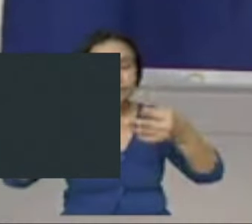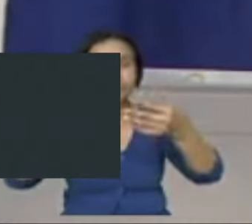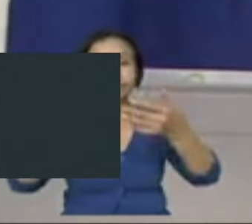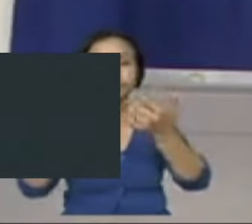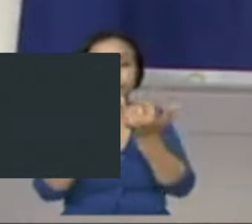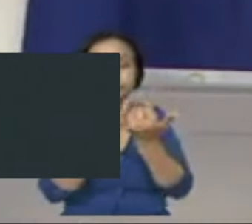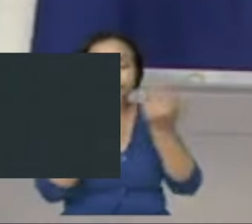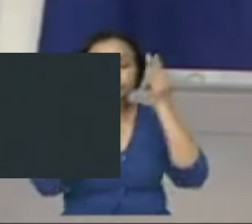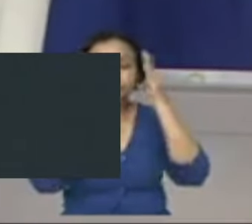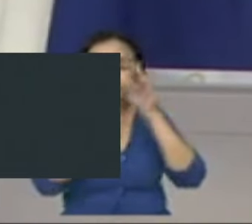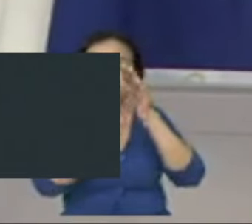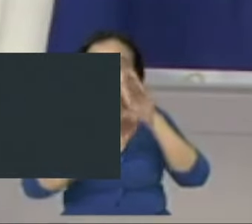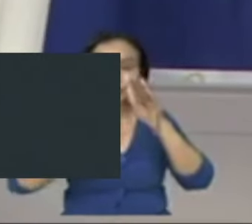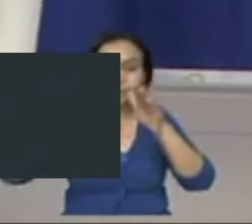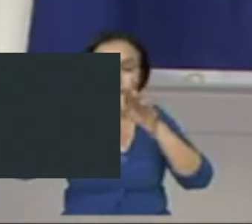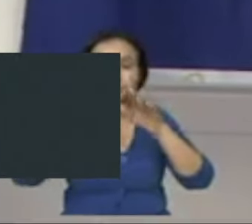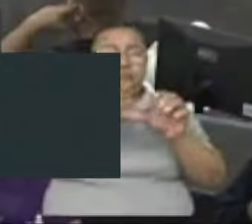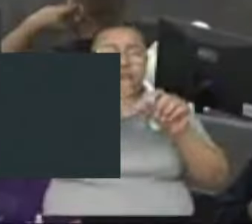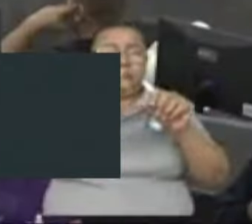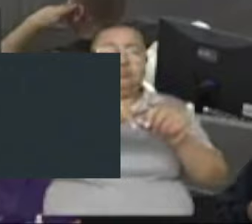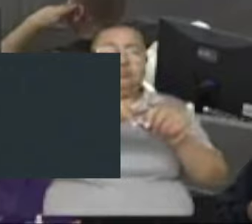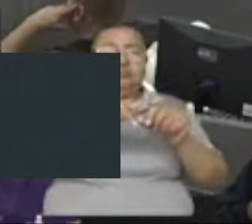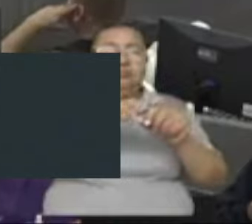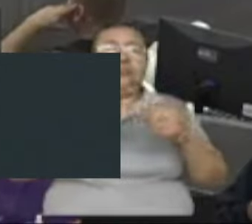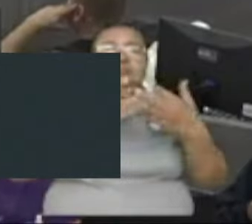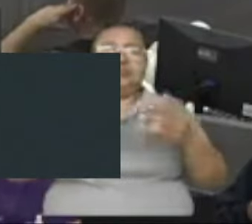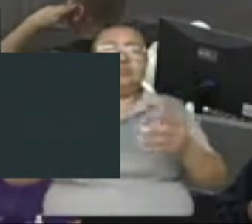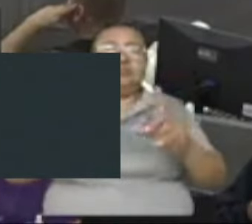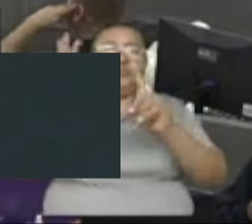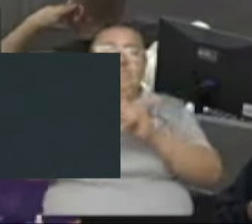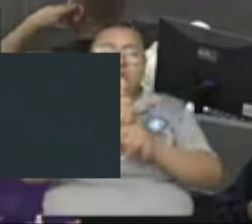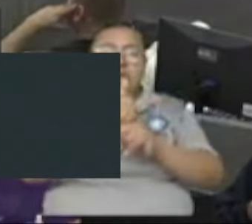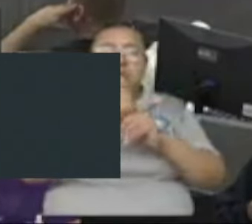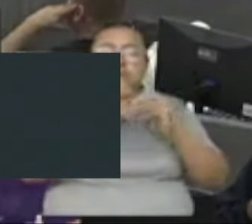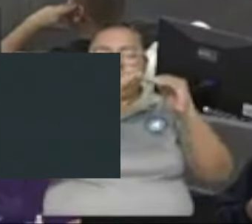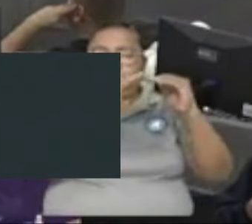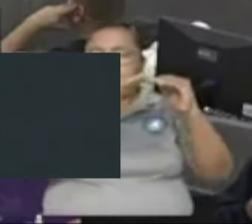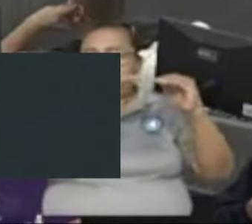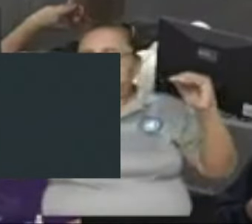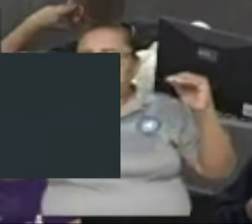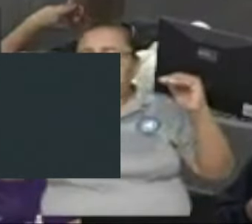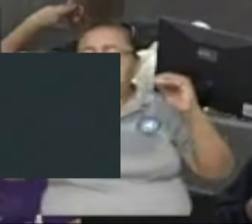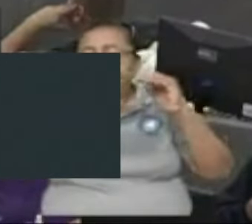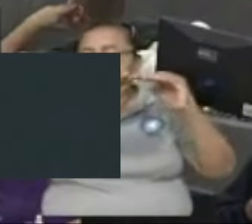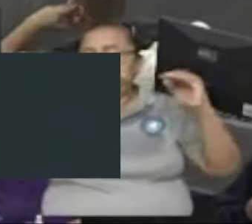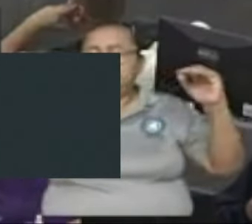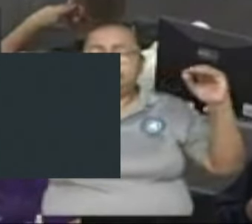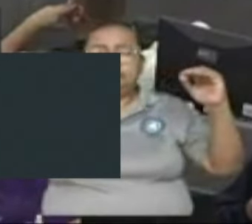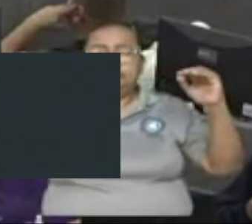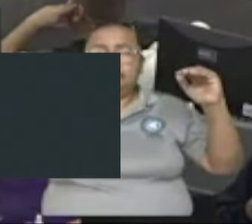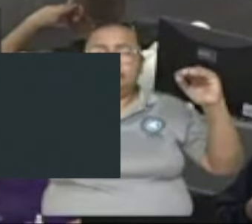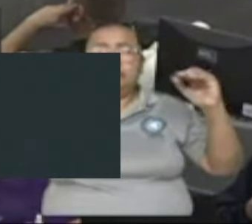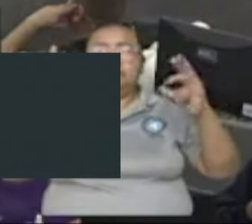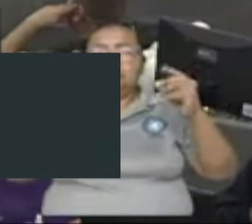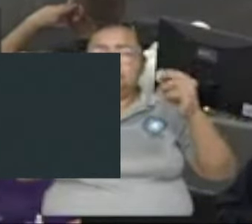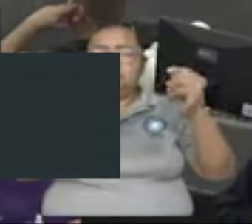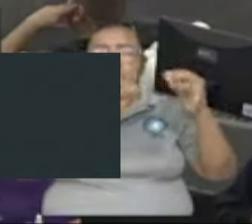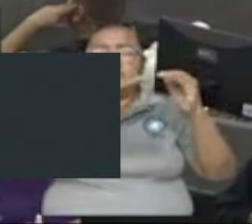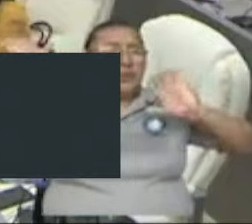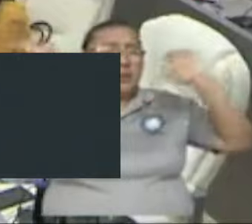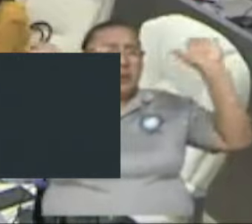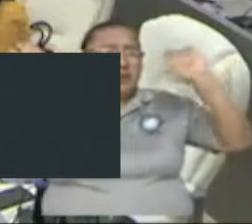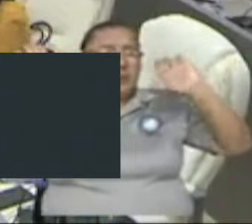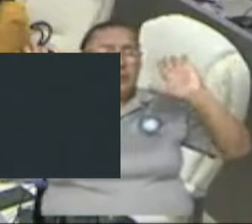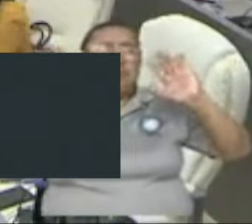suministro y cobertura global. Este acuerdo refleja la cooperación estratégica entre la República Popular China